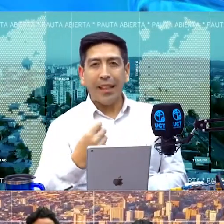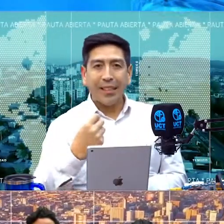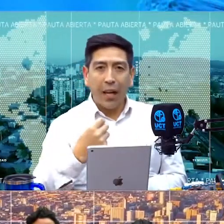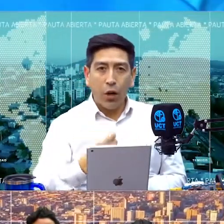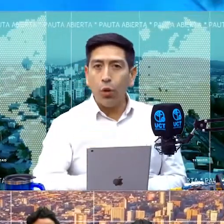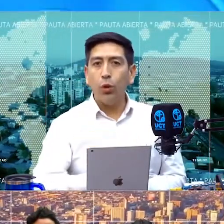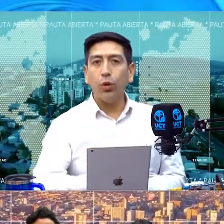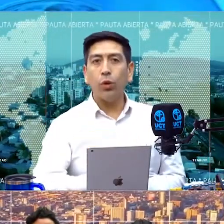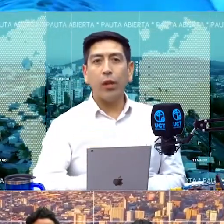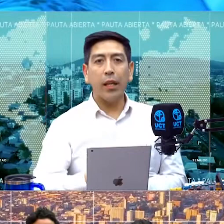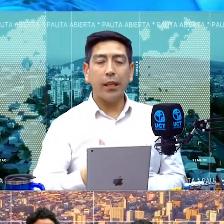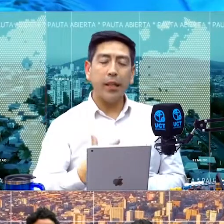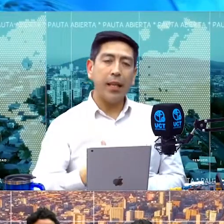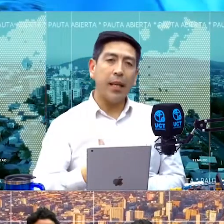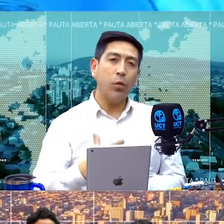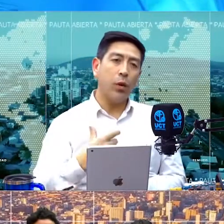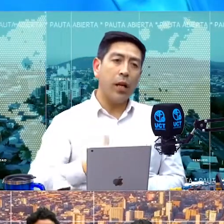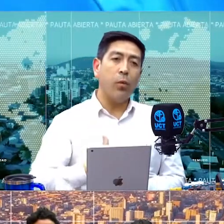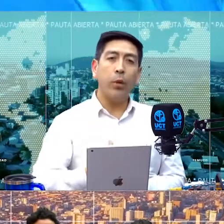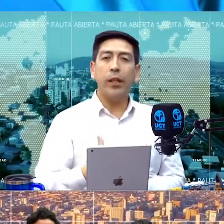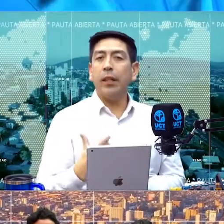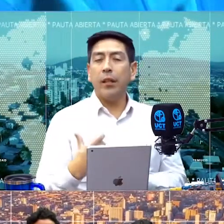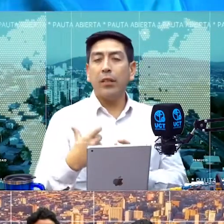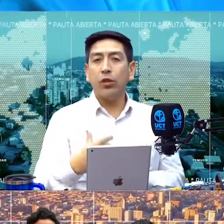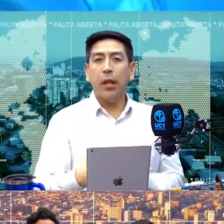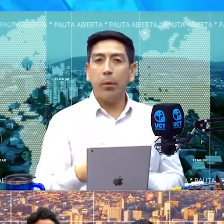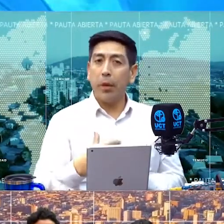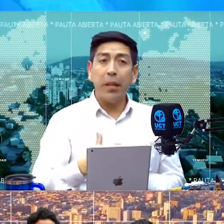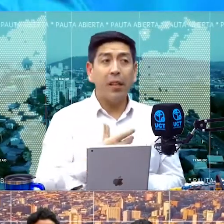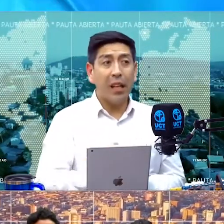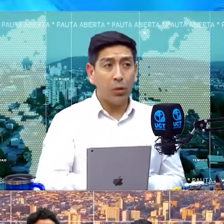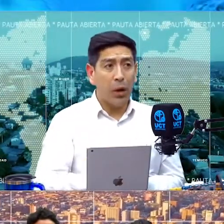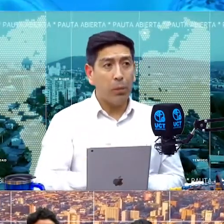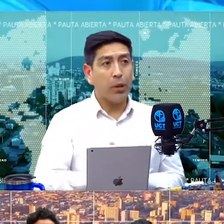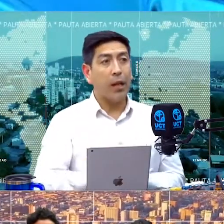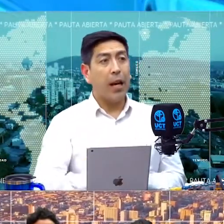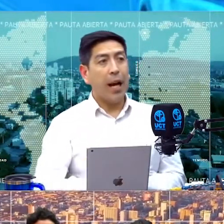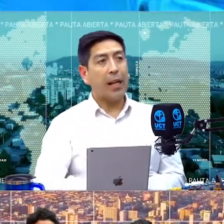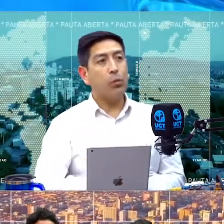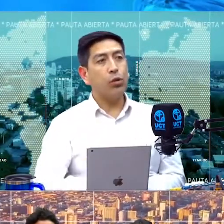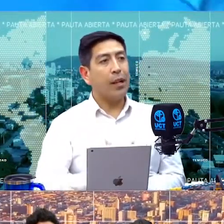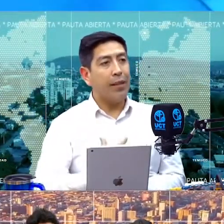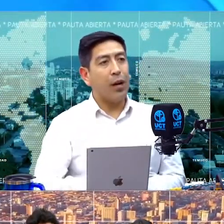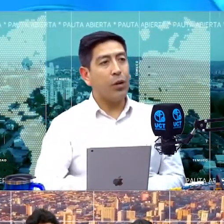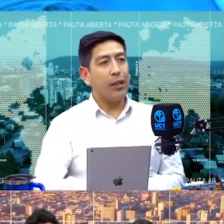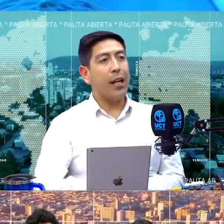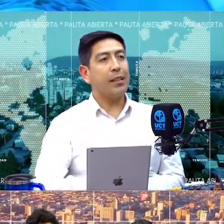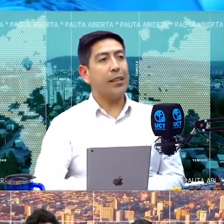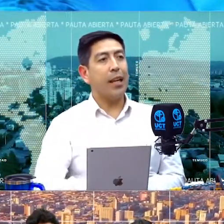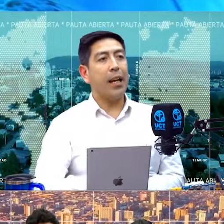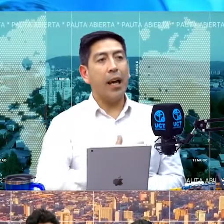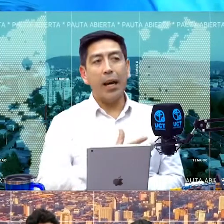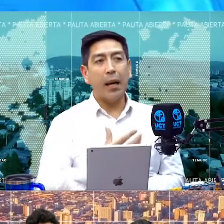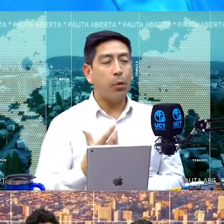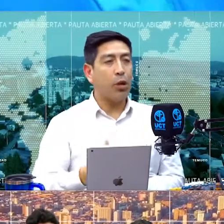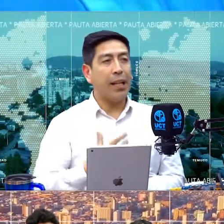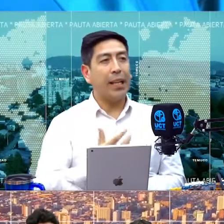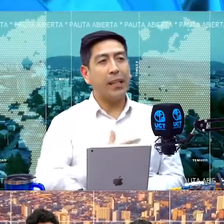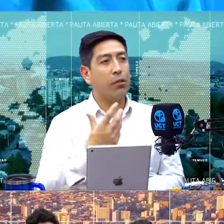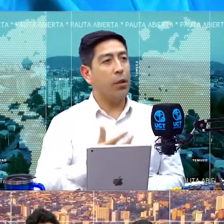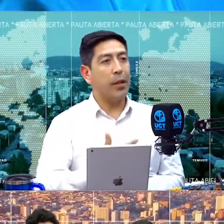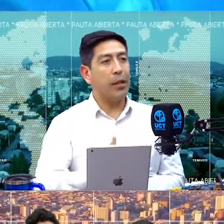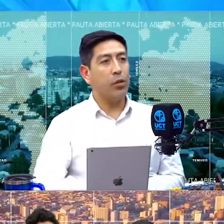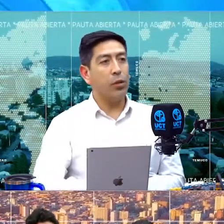en ese desarrollo que tiene un gran componente social pero también intelectual, porque aquí hay mucho trabajo detrás, hay